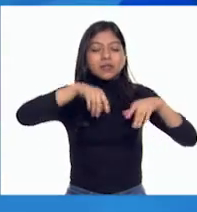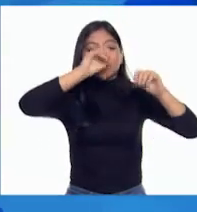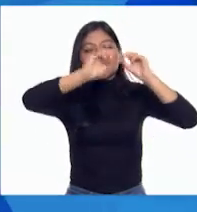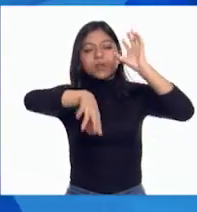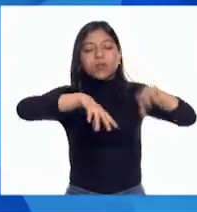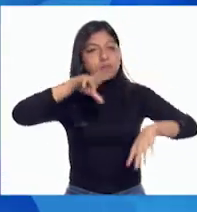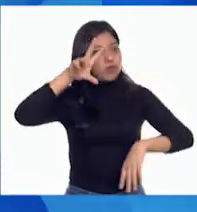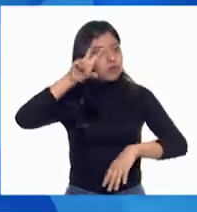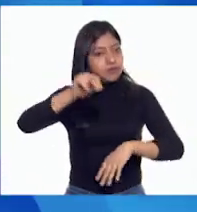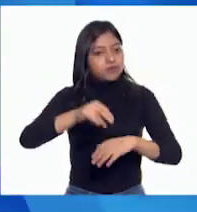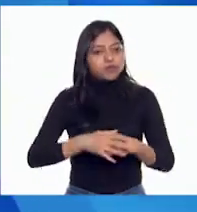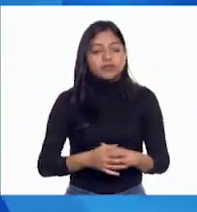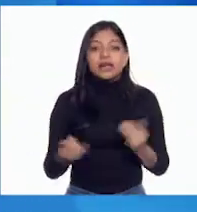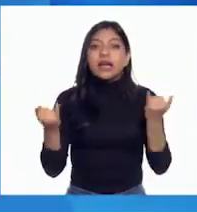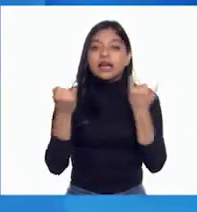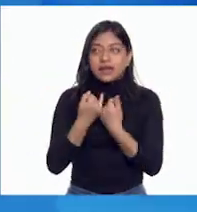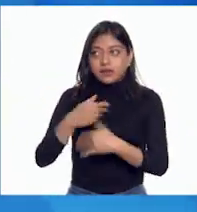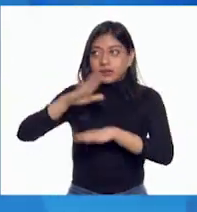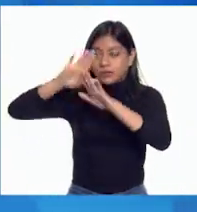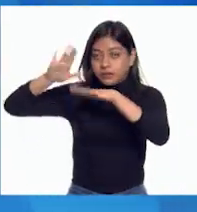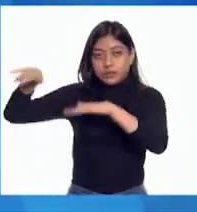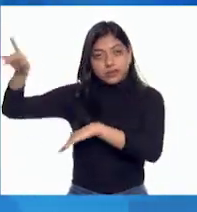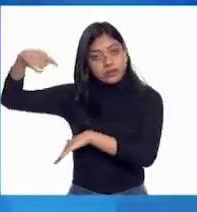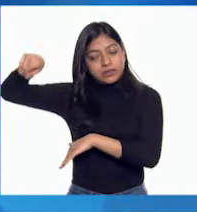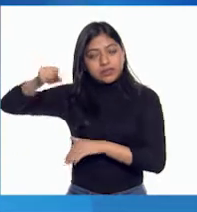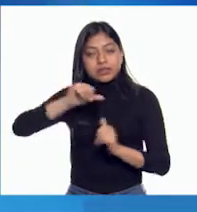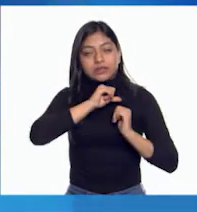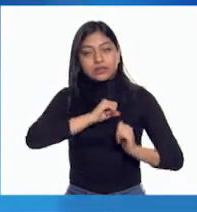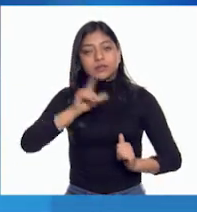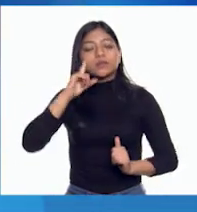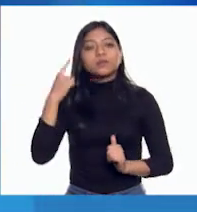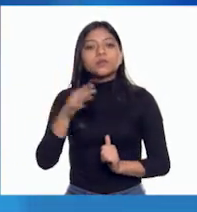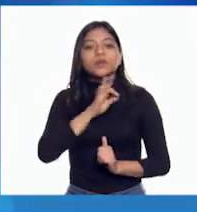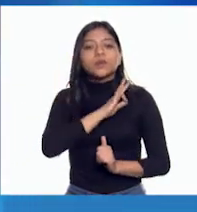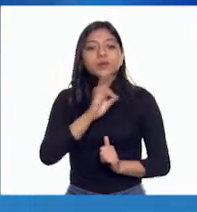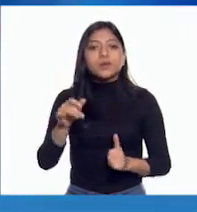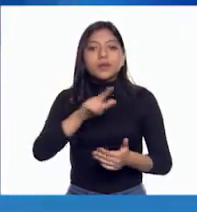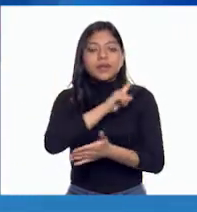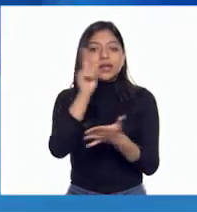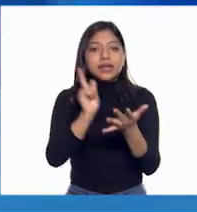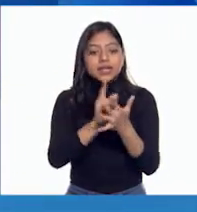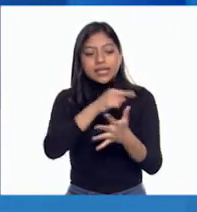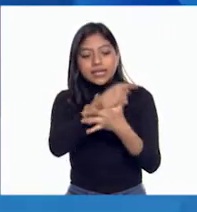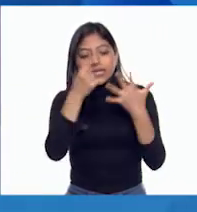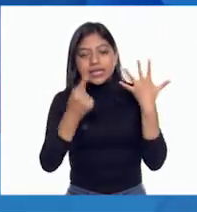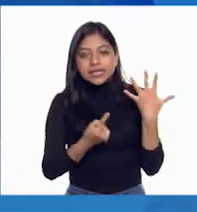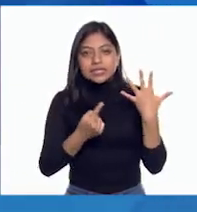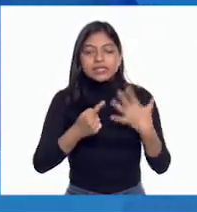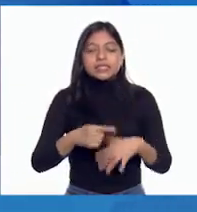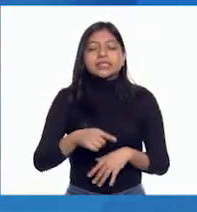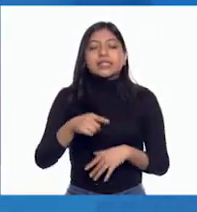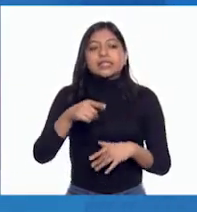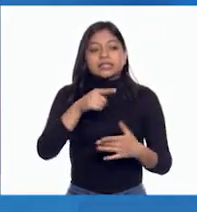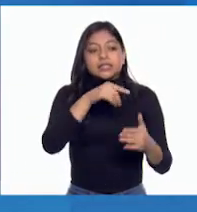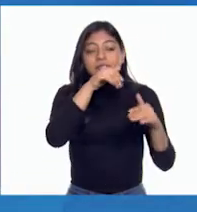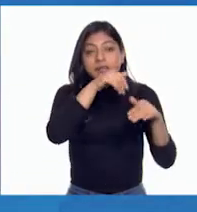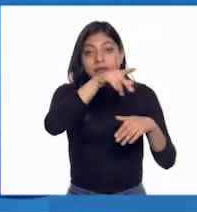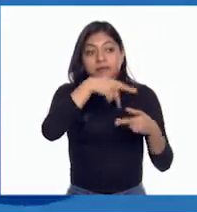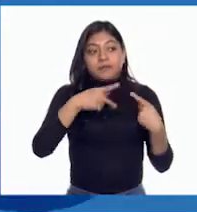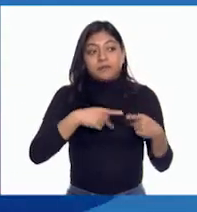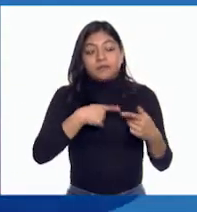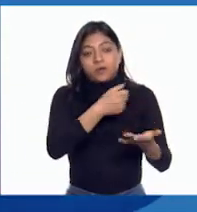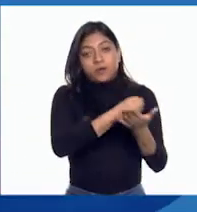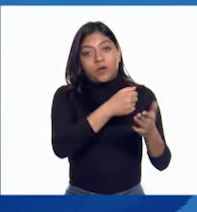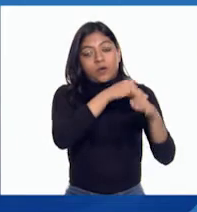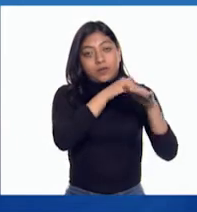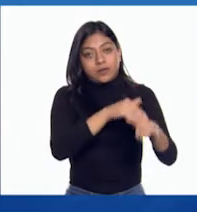contaminen, solicitar la intervención de las autoridades para hacer cumplir la ley y aplicar las sanciones correspondientes.